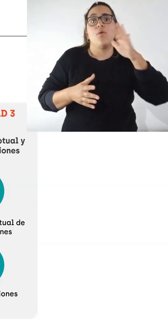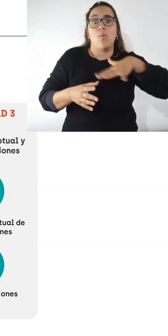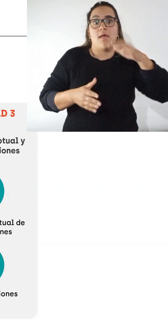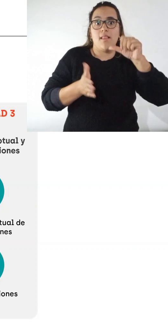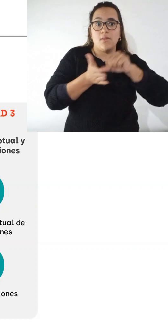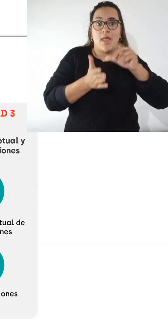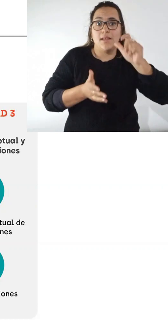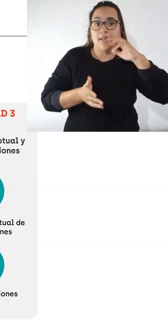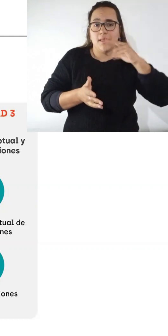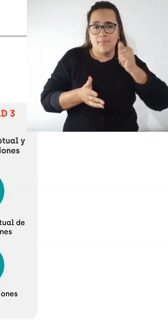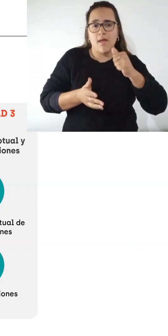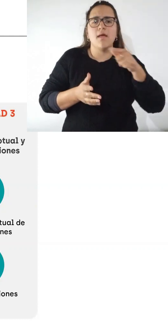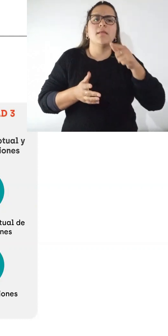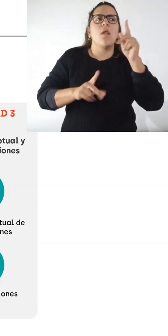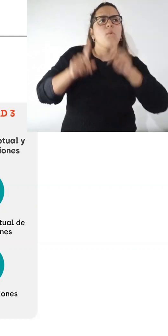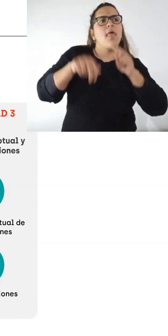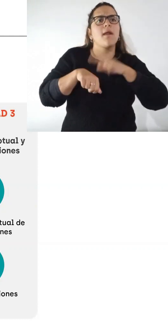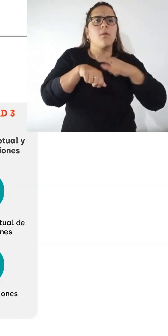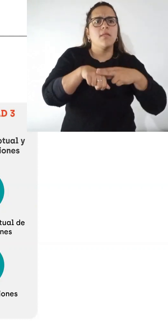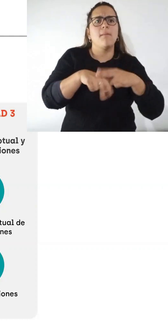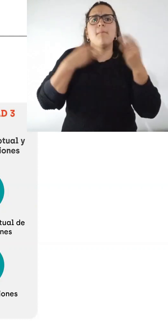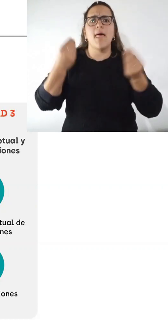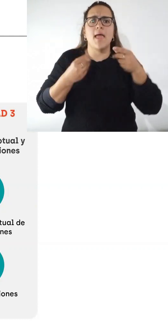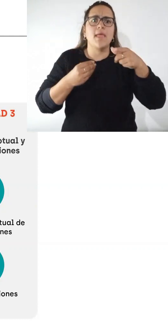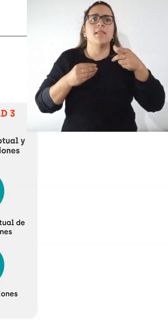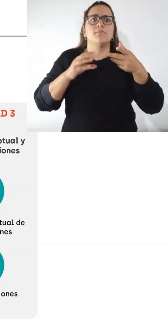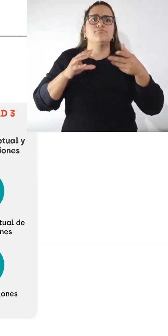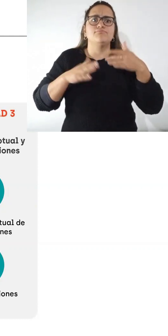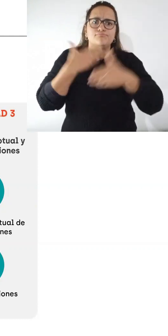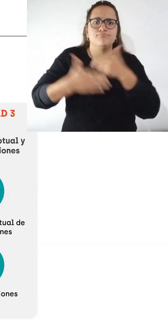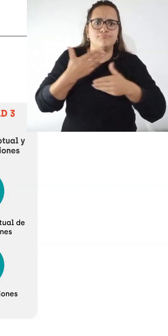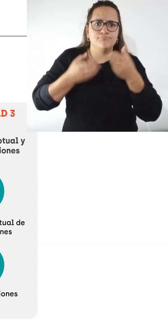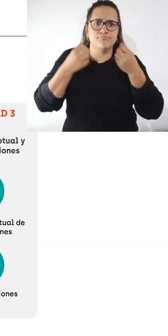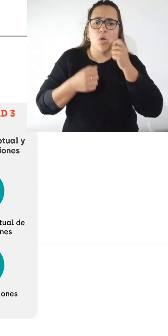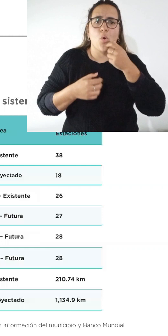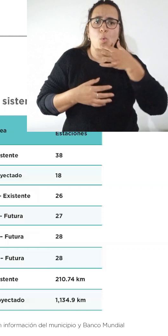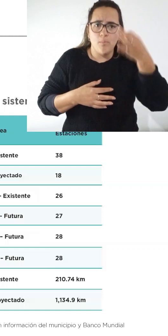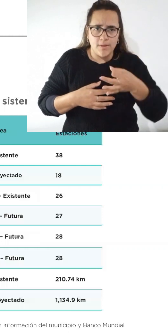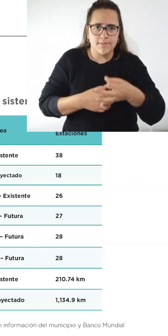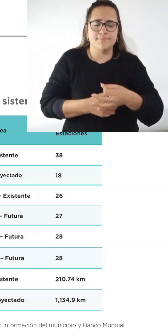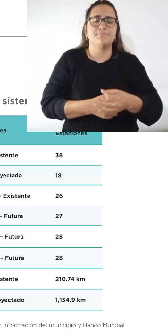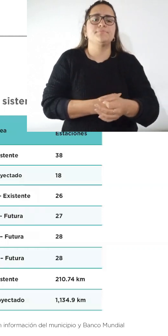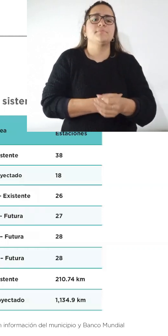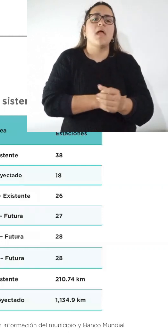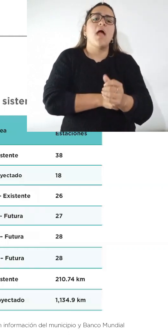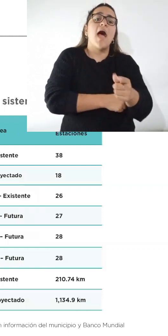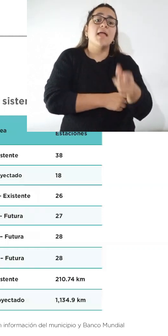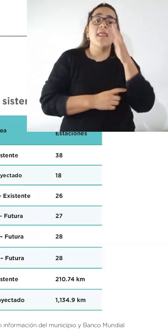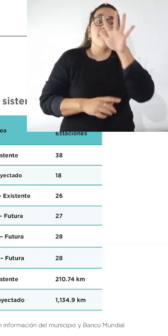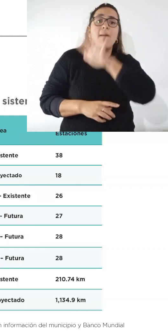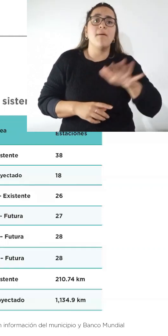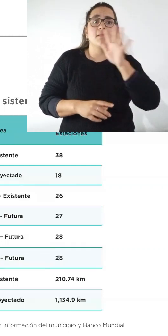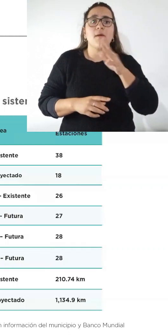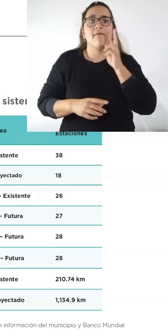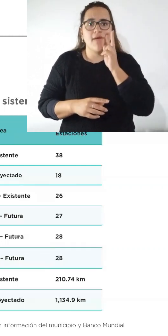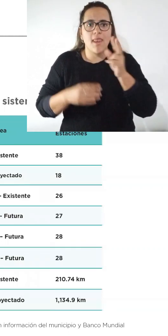mejor, y pues finalmente unas recomendaciones para la implementación de este tipo de intervenciones. Entonces aquí